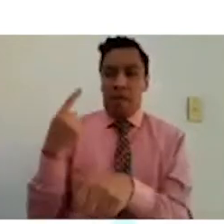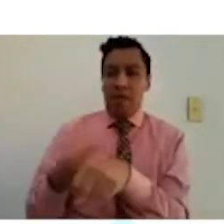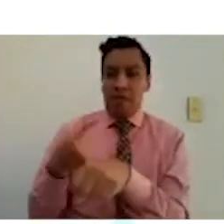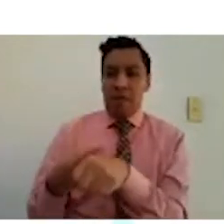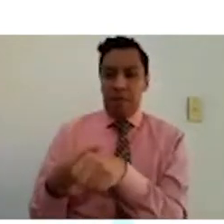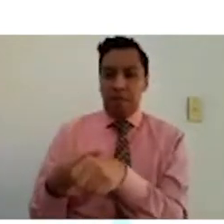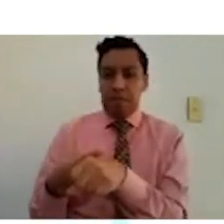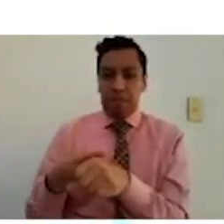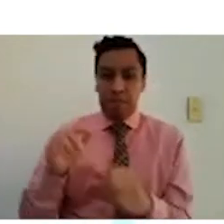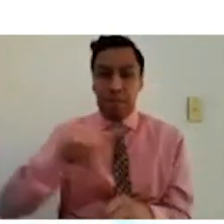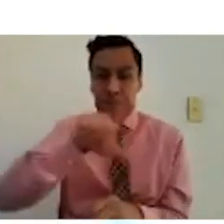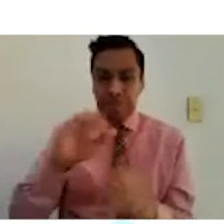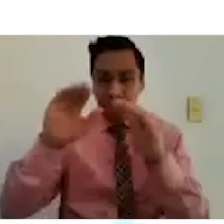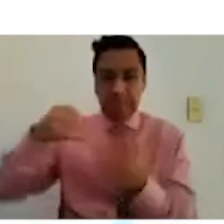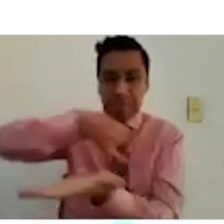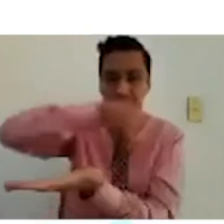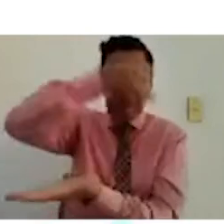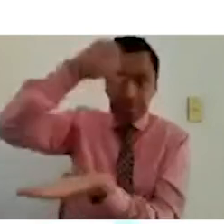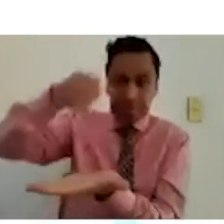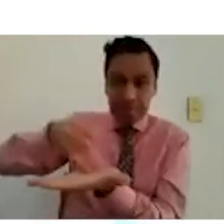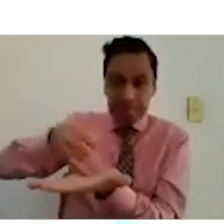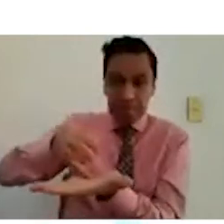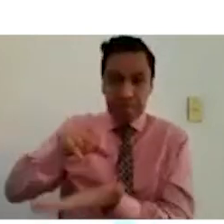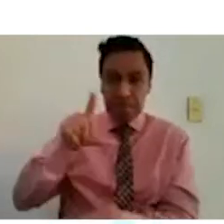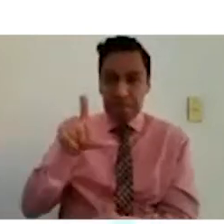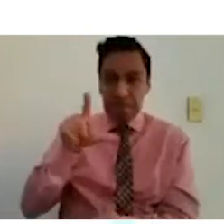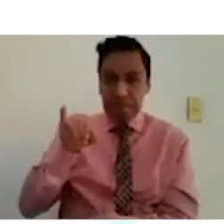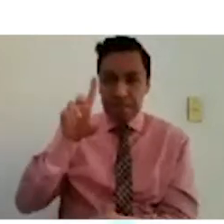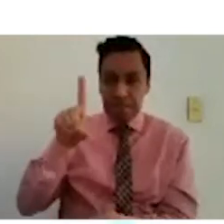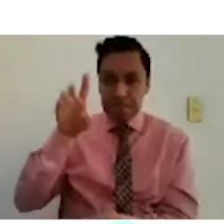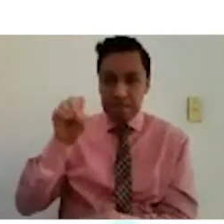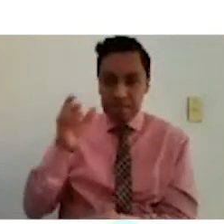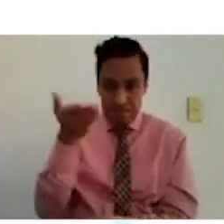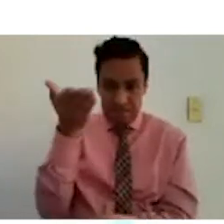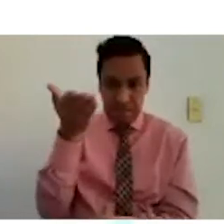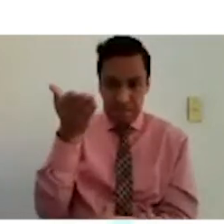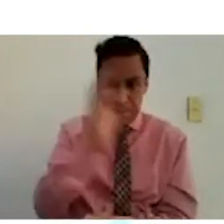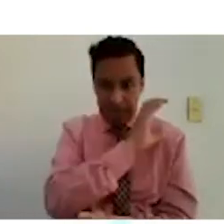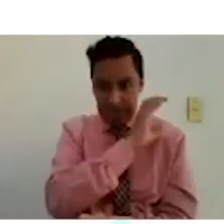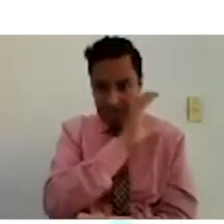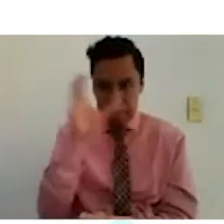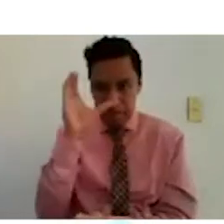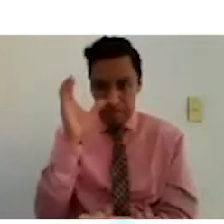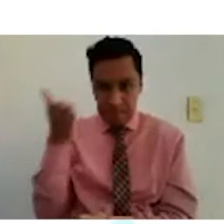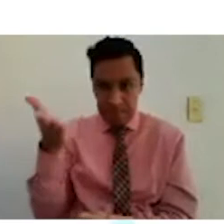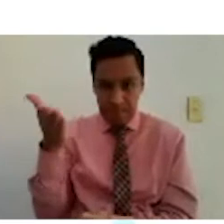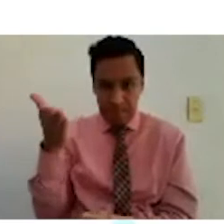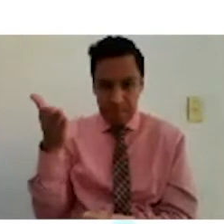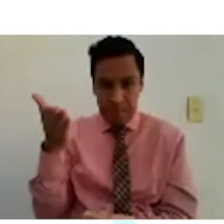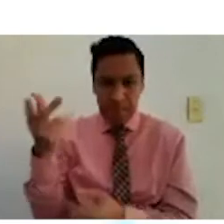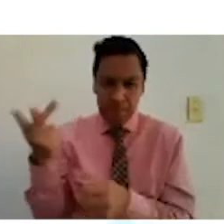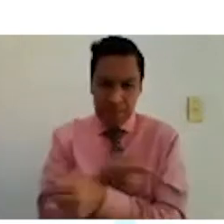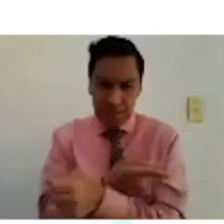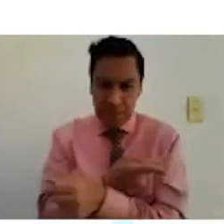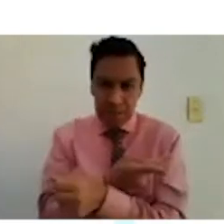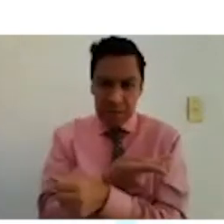Lido, es una islita que está en casi continuo con a la plaza de San Marcos en Venecia,